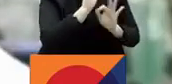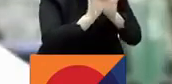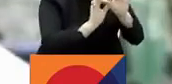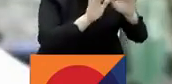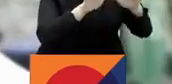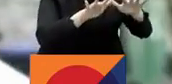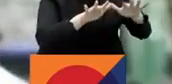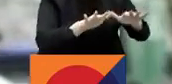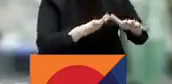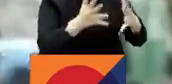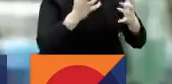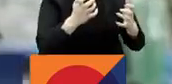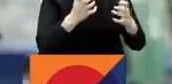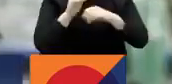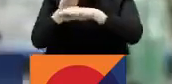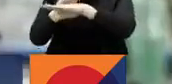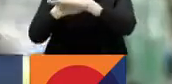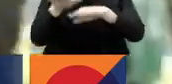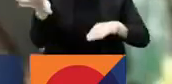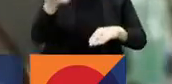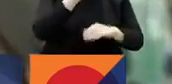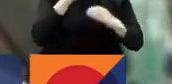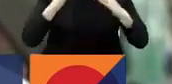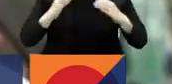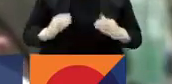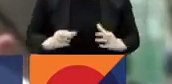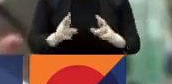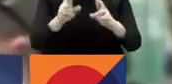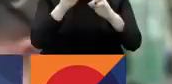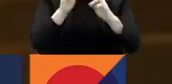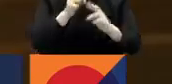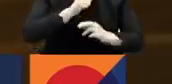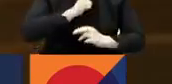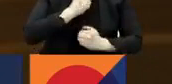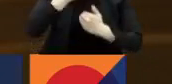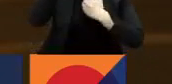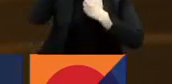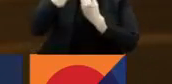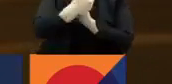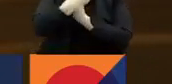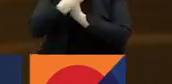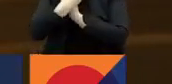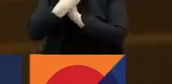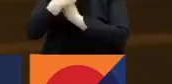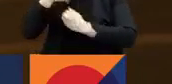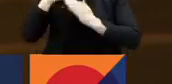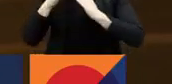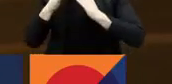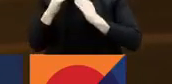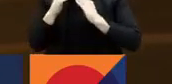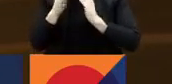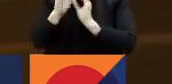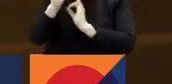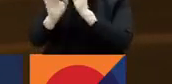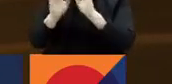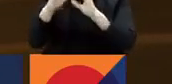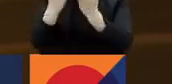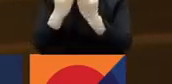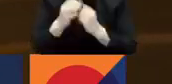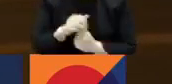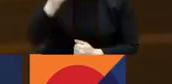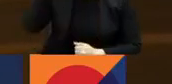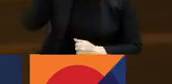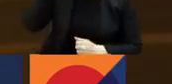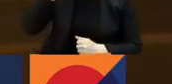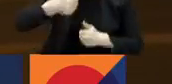El llamado a la ciudadanía para protegerse, para estar en su espacio familiar. Recordemos que también las autoridades